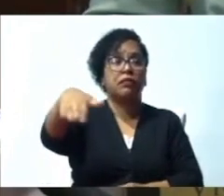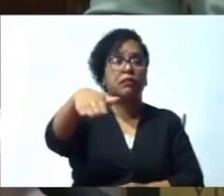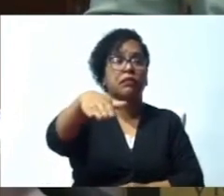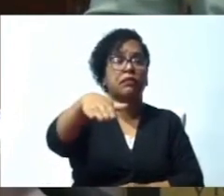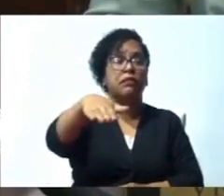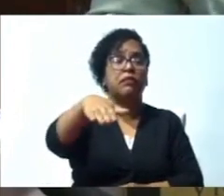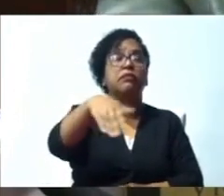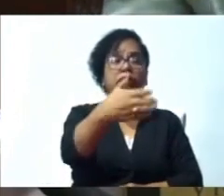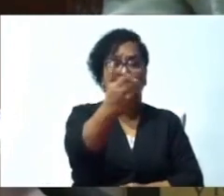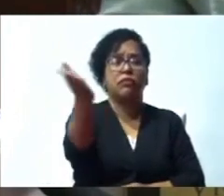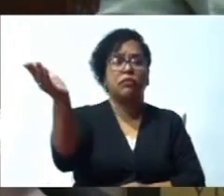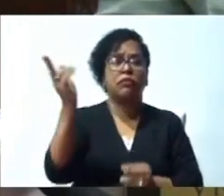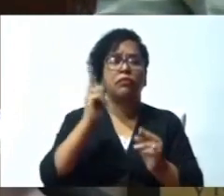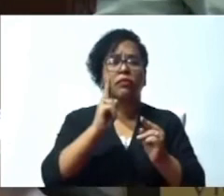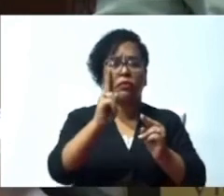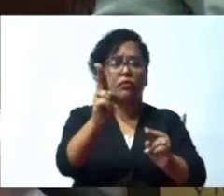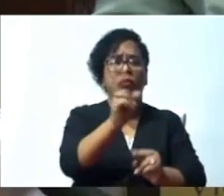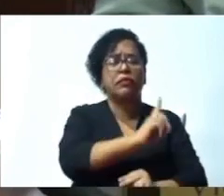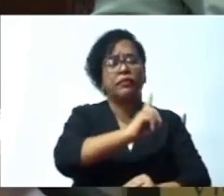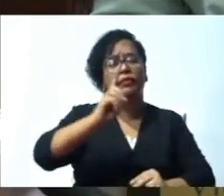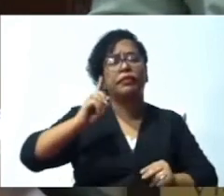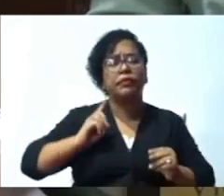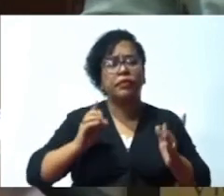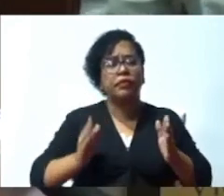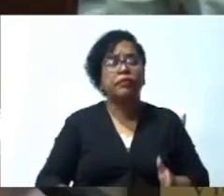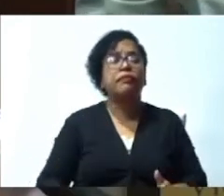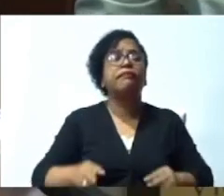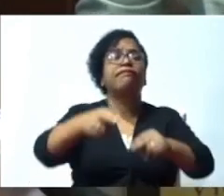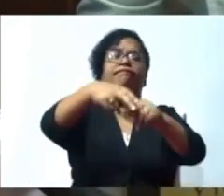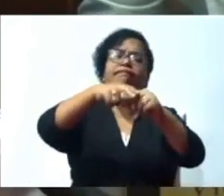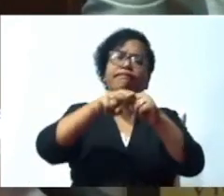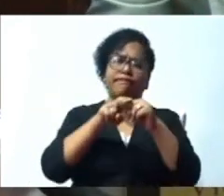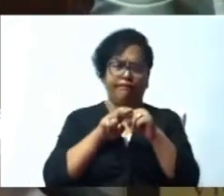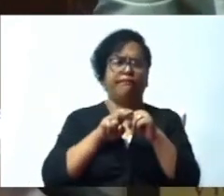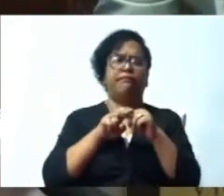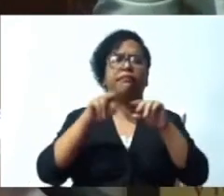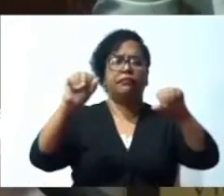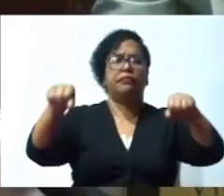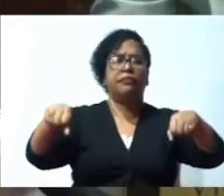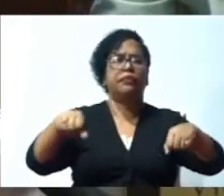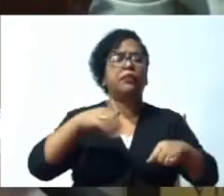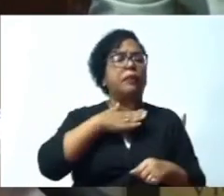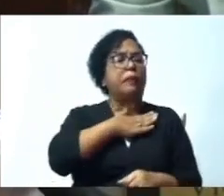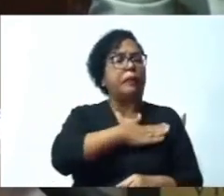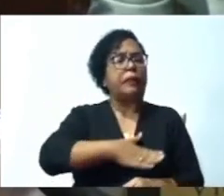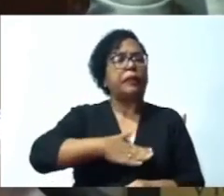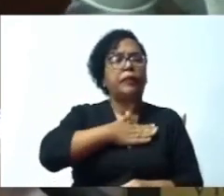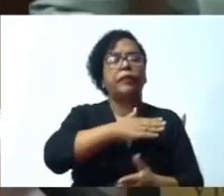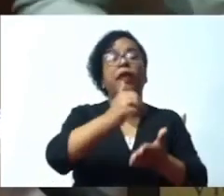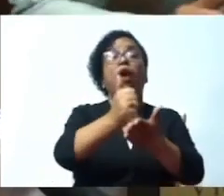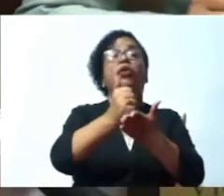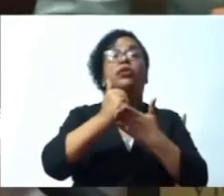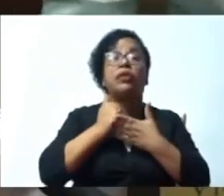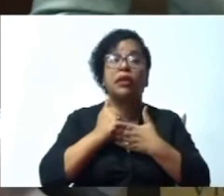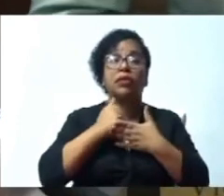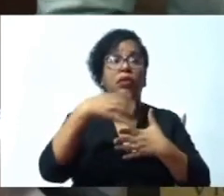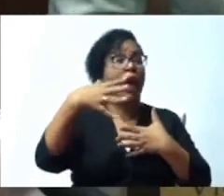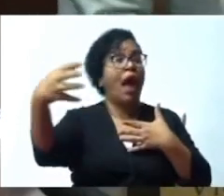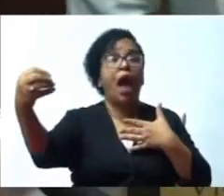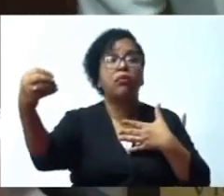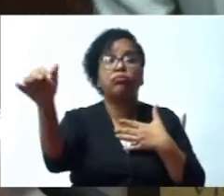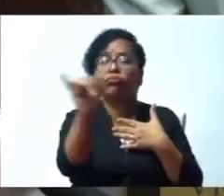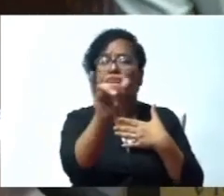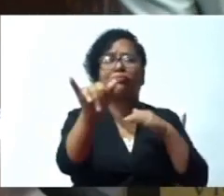a los honorables diputados que por favor tomen asiento Y que por favor nos ayuden con el quórum que no